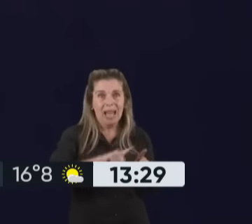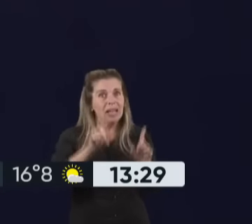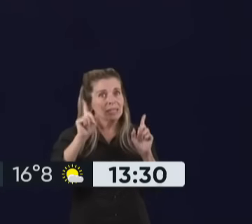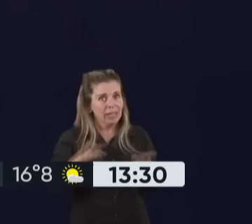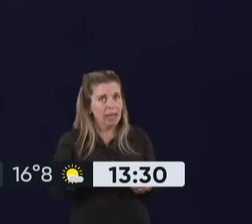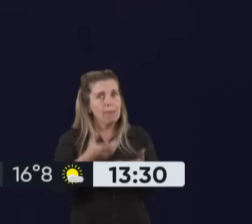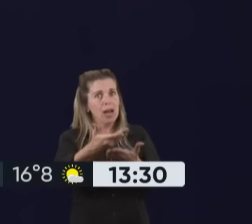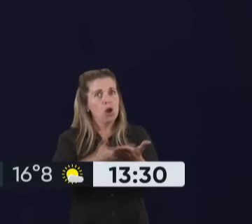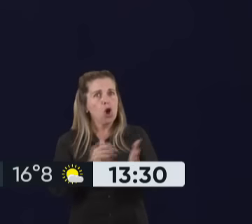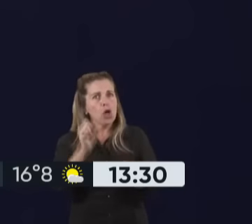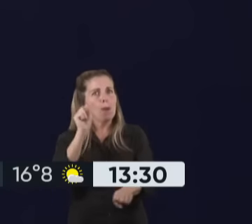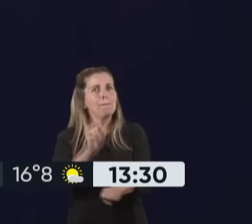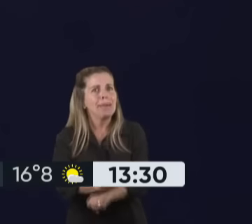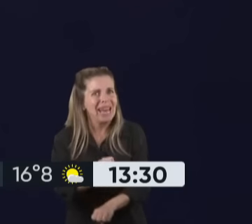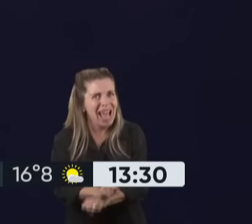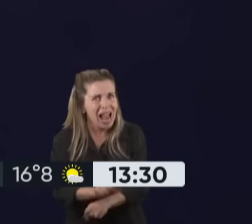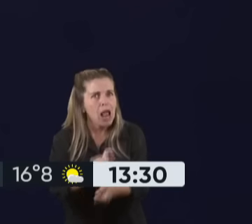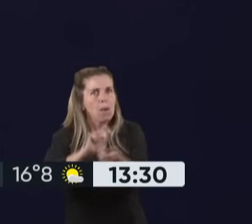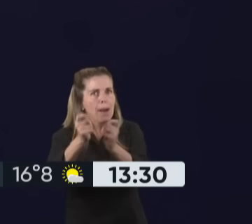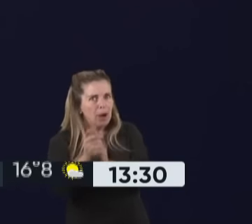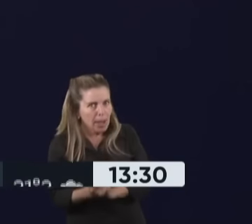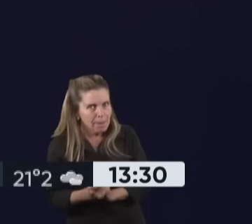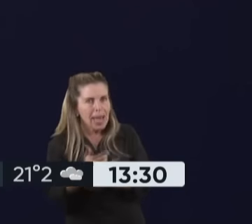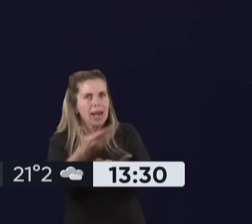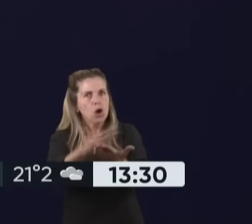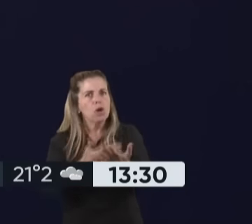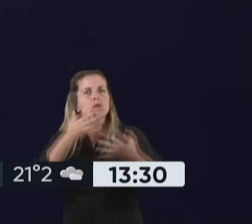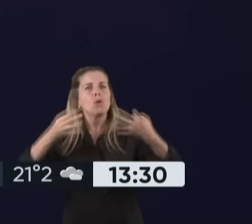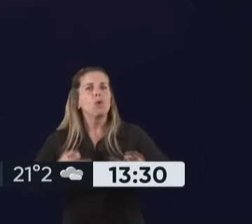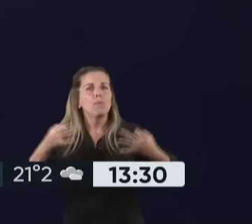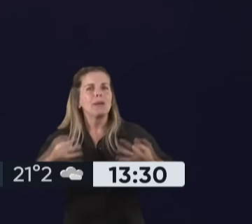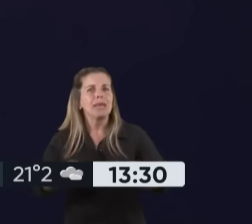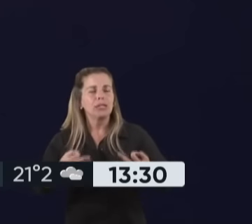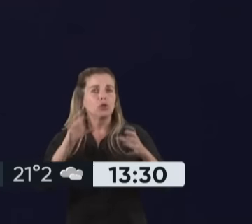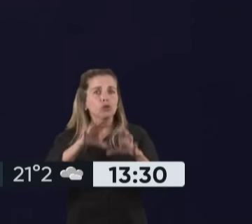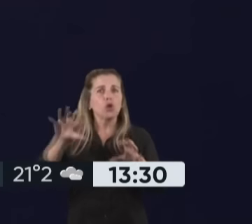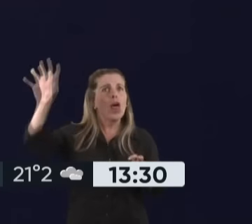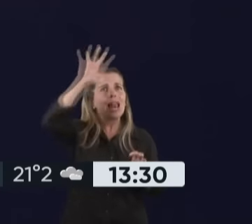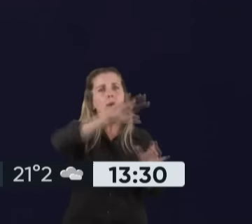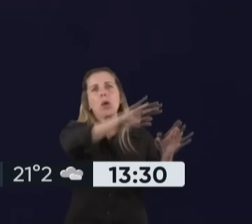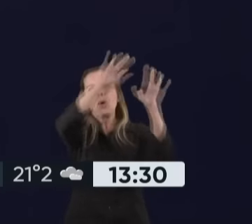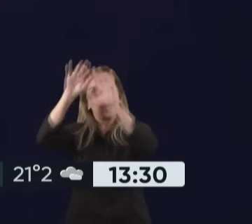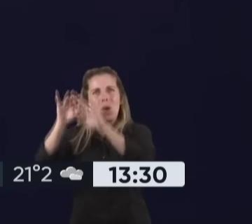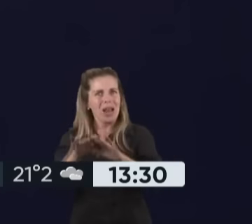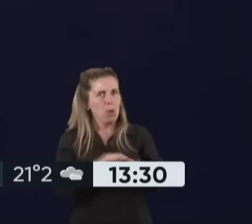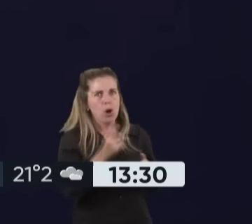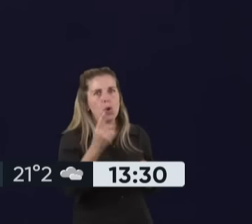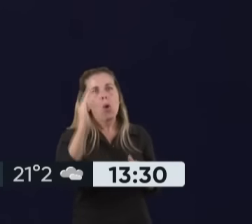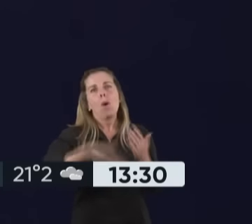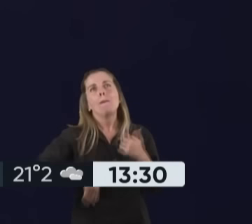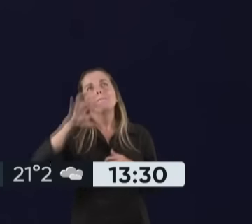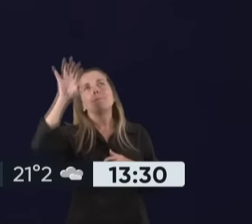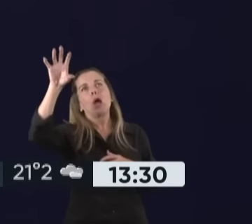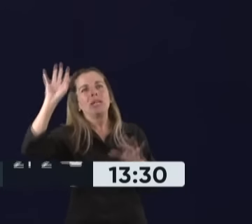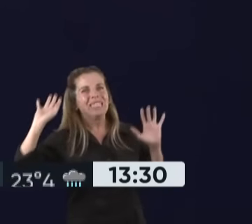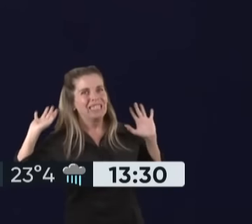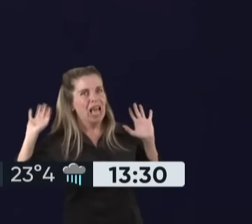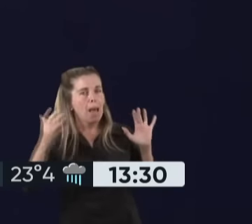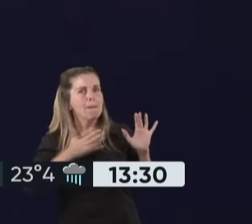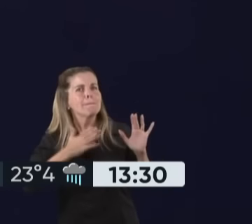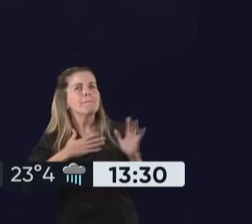va al código de fondo, código penal, cumplimiento efectivo por todas las provincias. Ninguna provincia va a poder decir, mi